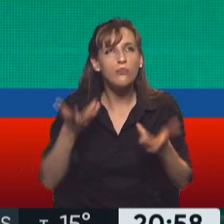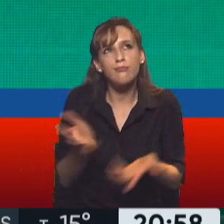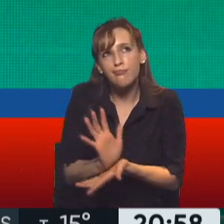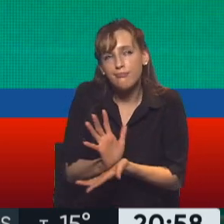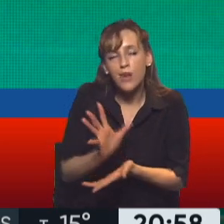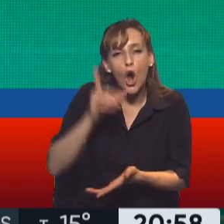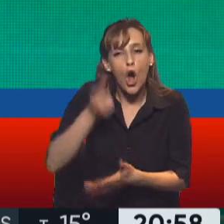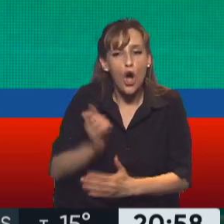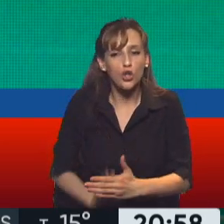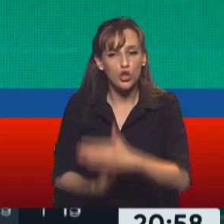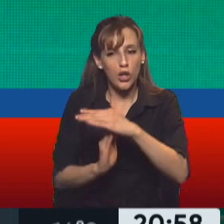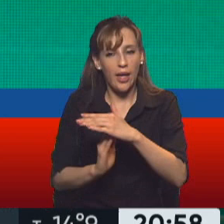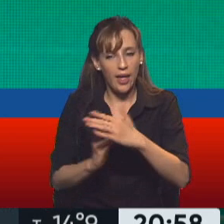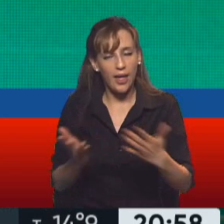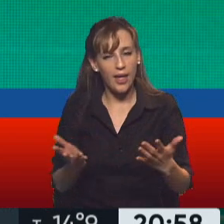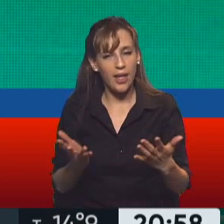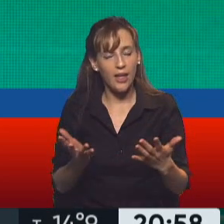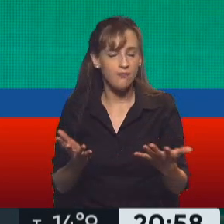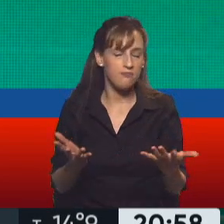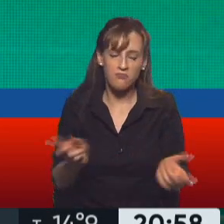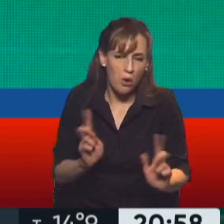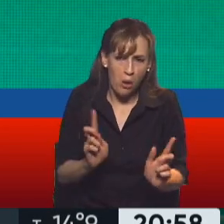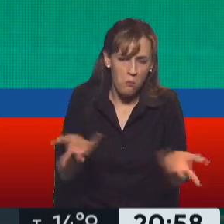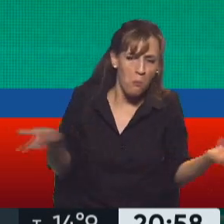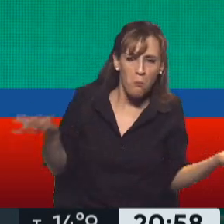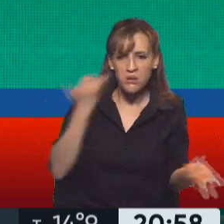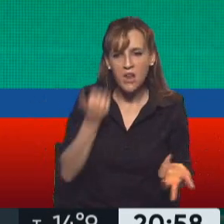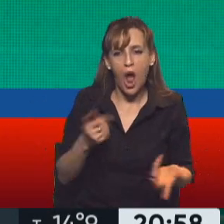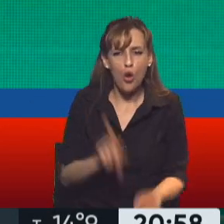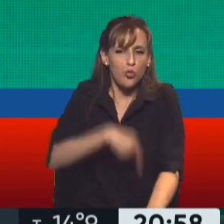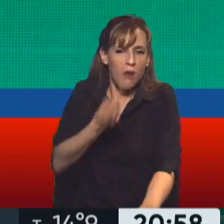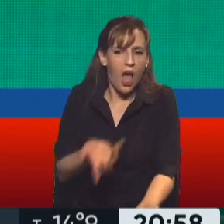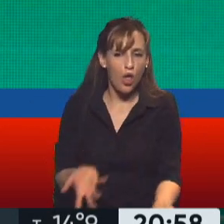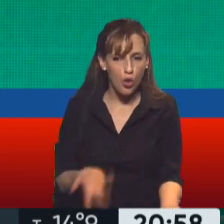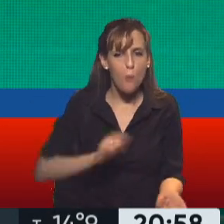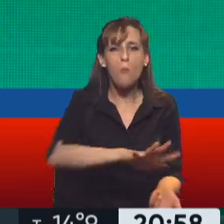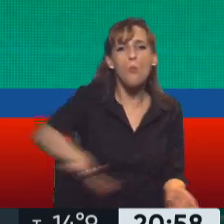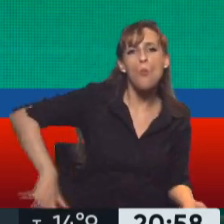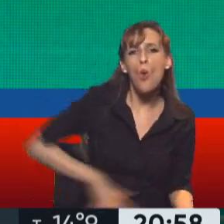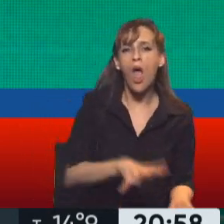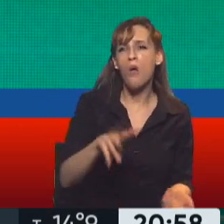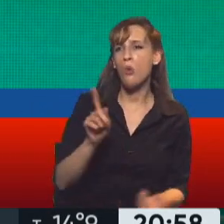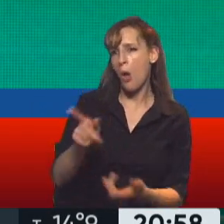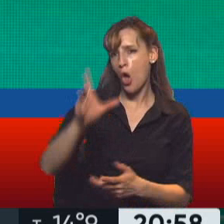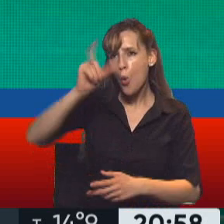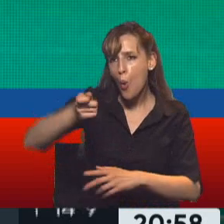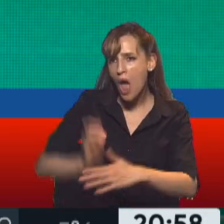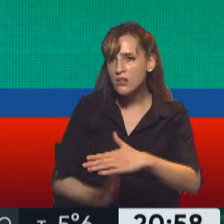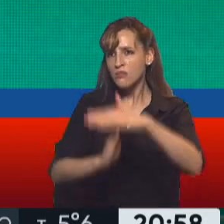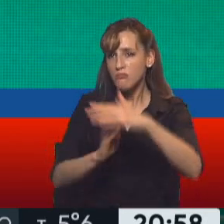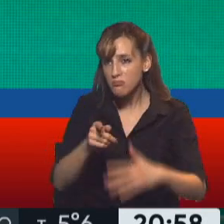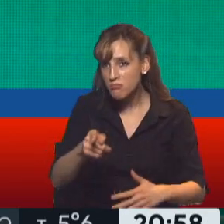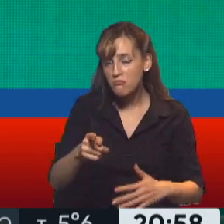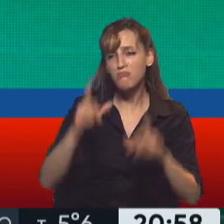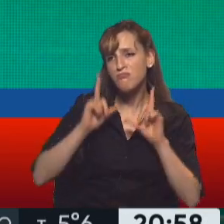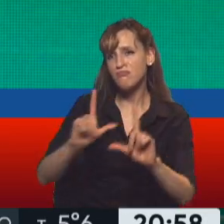ni para los integrantes de la justicia. Digo, han convivido con ese desprestigio durante todos estos años y no se les mueve un pelo. Gil Carbó. Me parece que, Gil la respuesta Carbó. Tiene que venir dada de otro